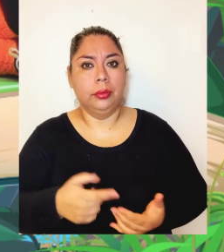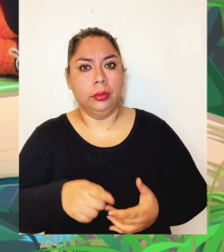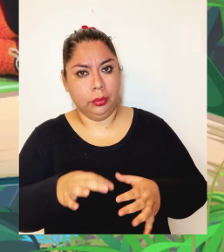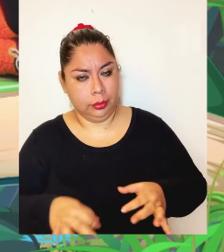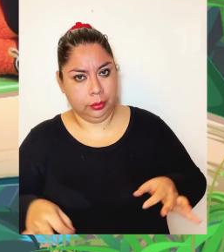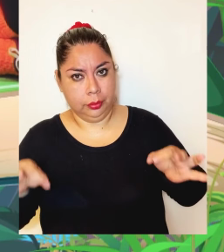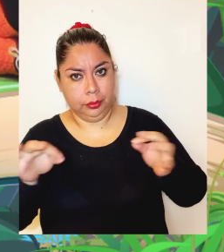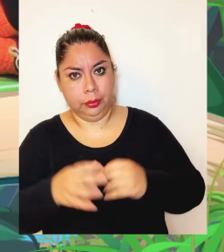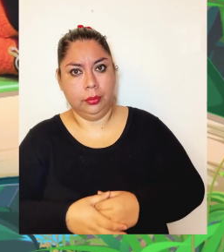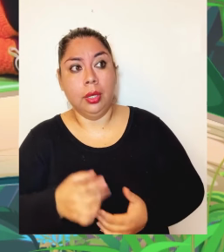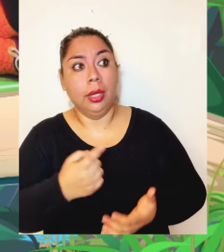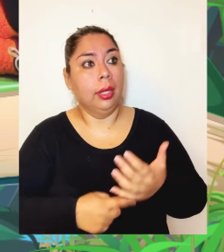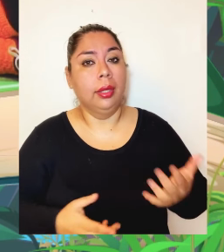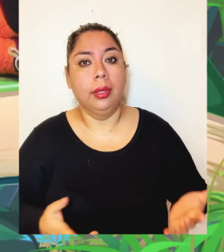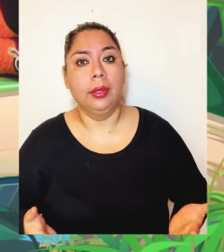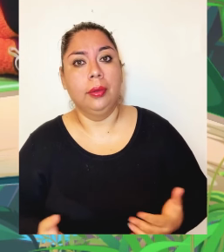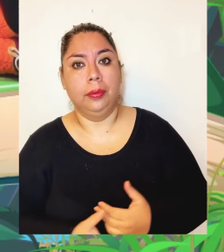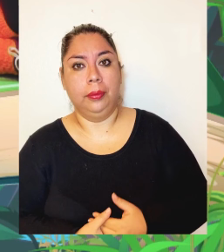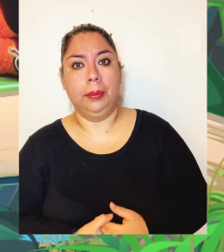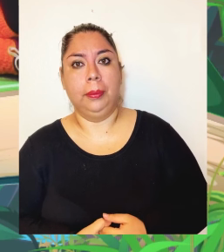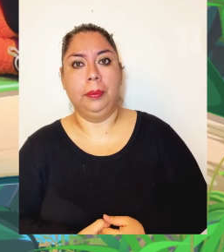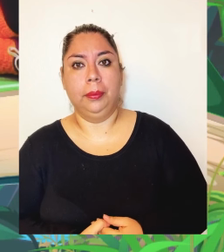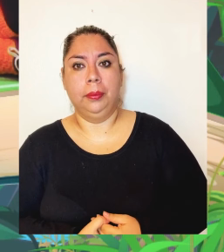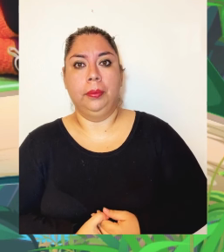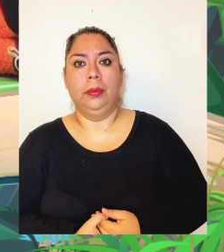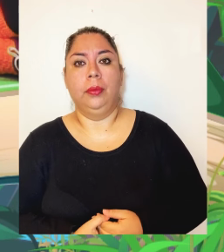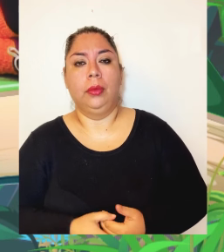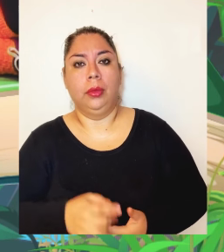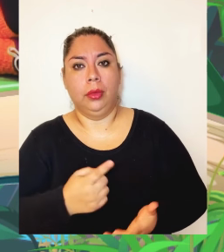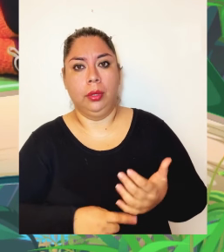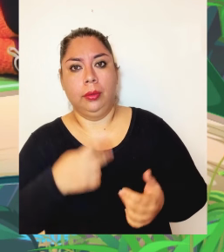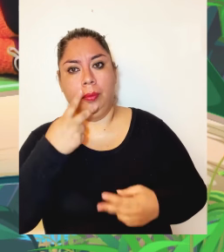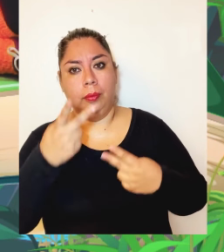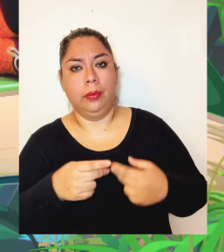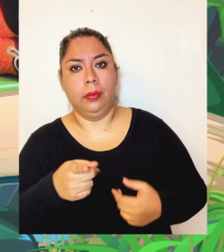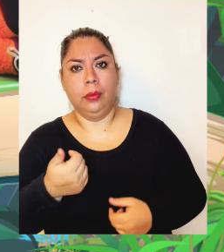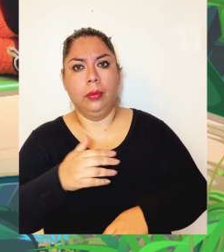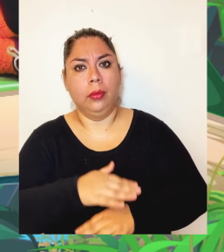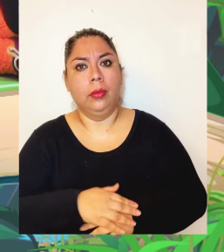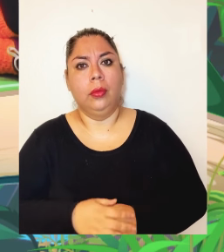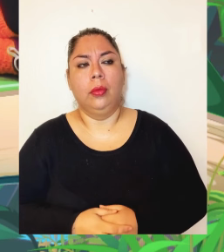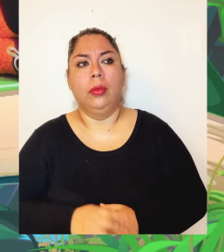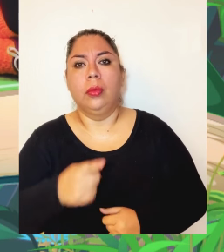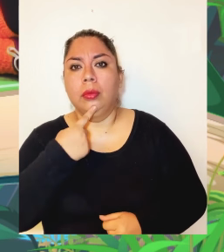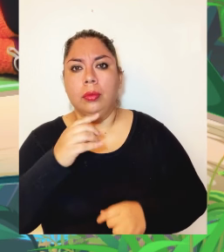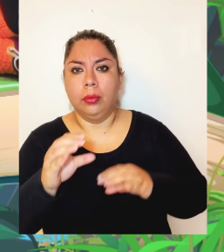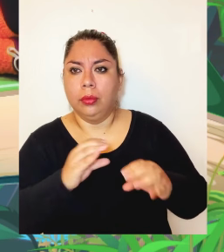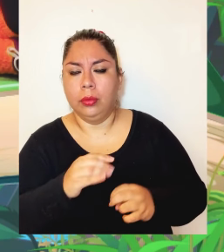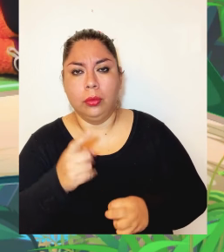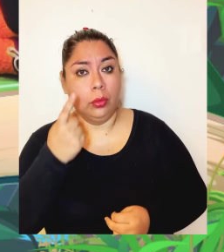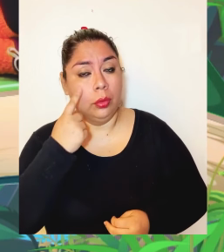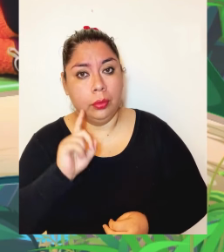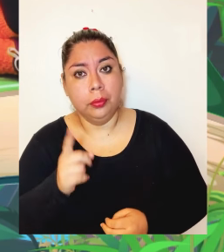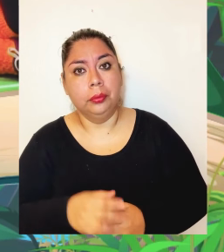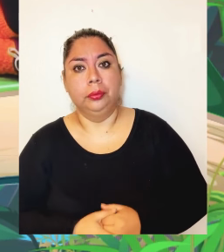aswan alin. Imatak, Rumi? Mika yachirga alinta. Mana wajrunakunawan